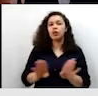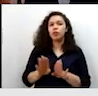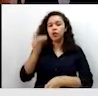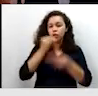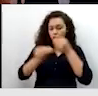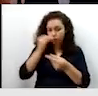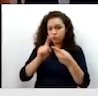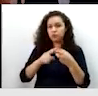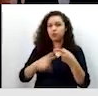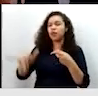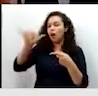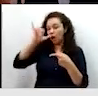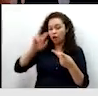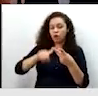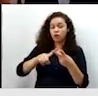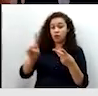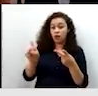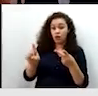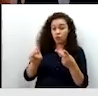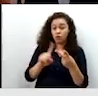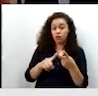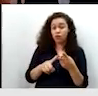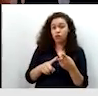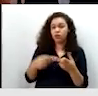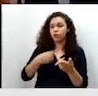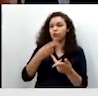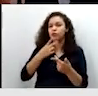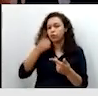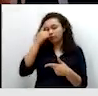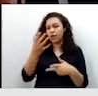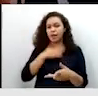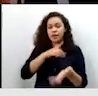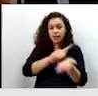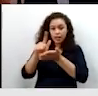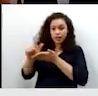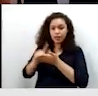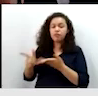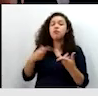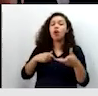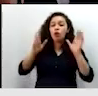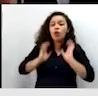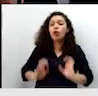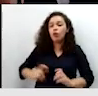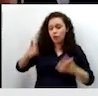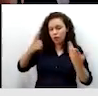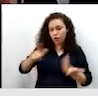alimentos, bebidas, el agua que utilizo para mi propia limpieza o higiene personal en este